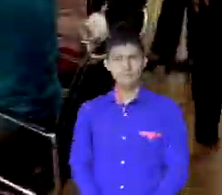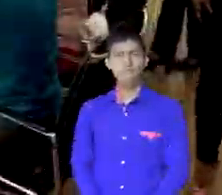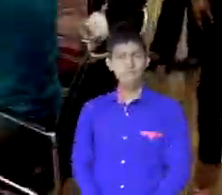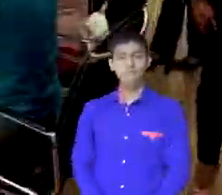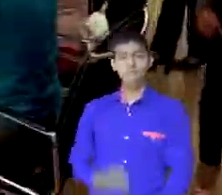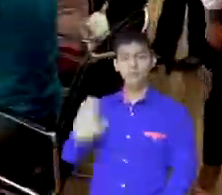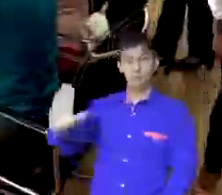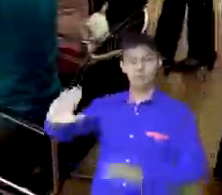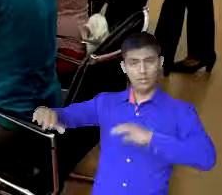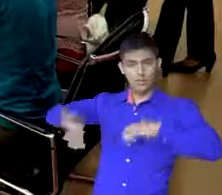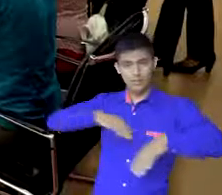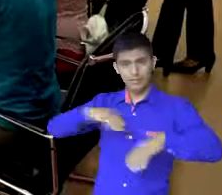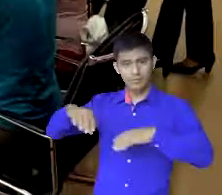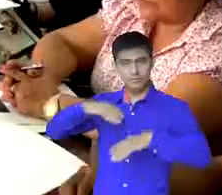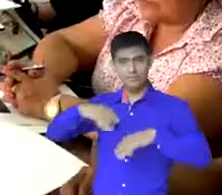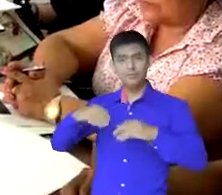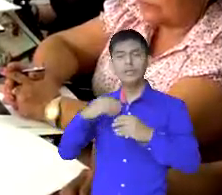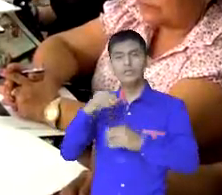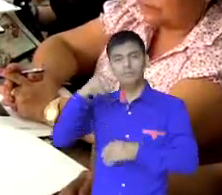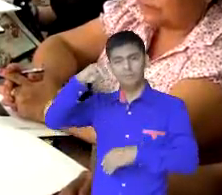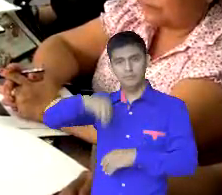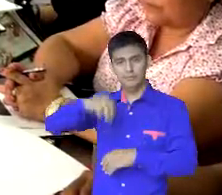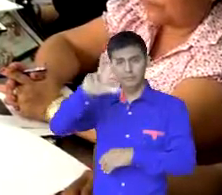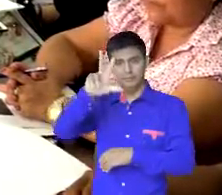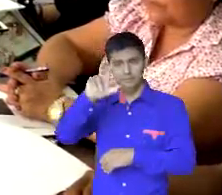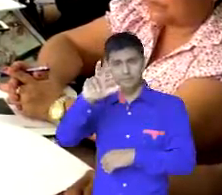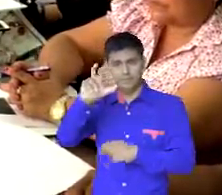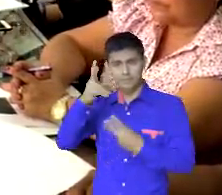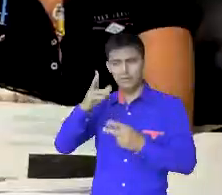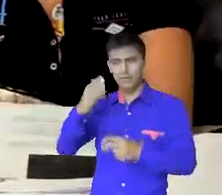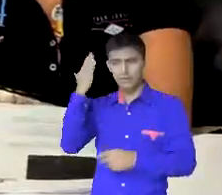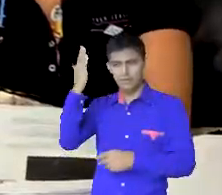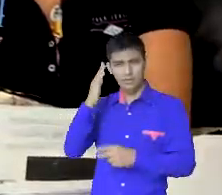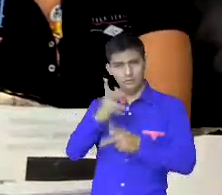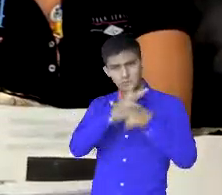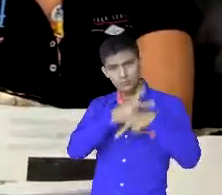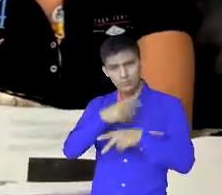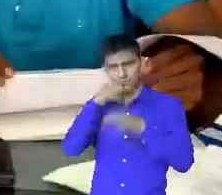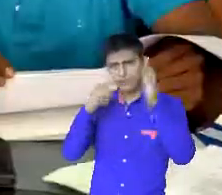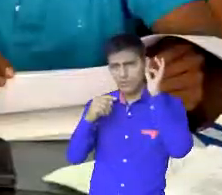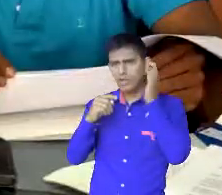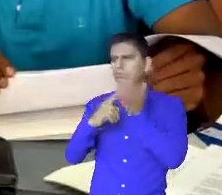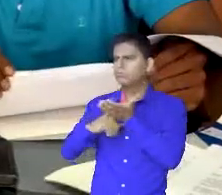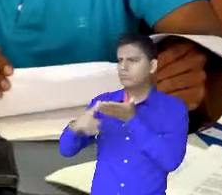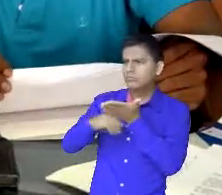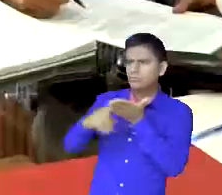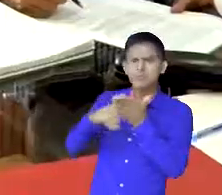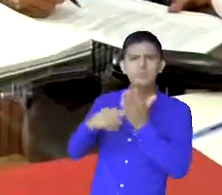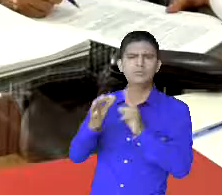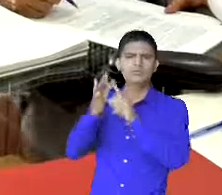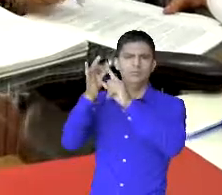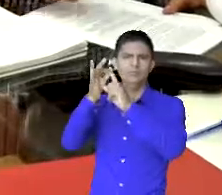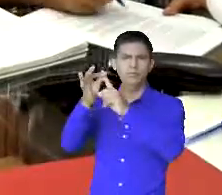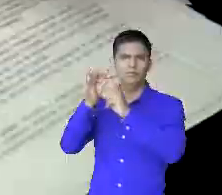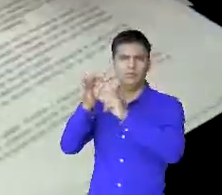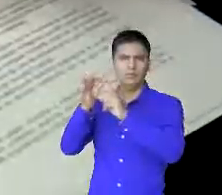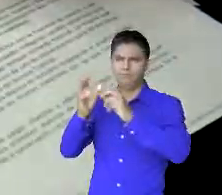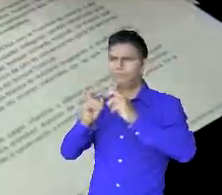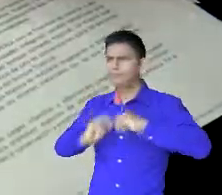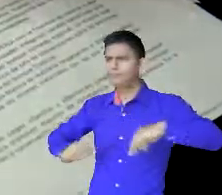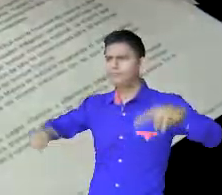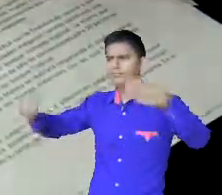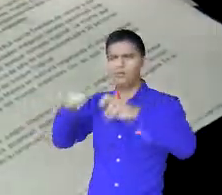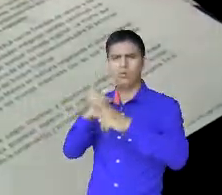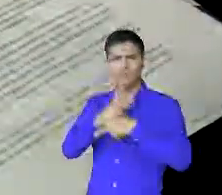Dentro de su agenda, también el martes 13, el señor alcalde y concejales se reunieron en sesión extraordinaria del Consejo Municipal